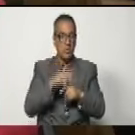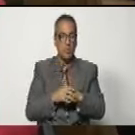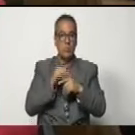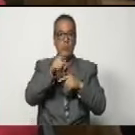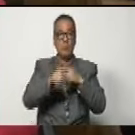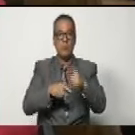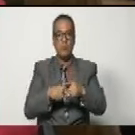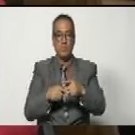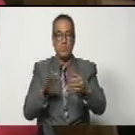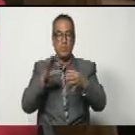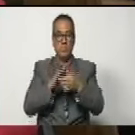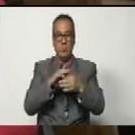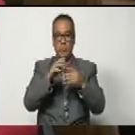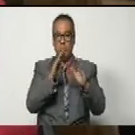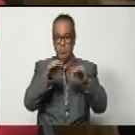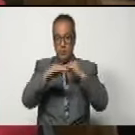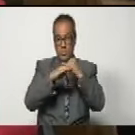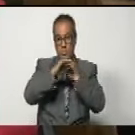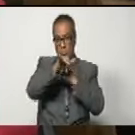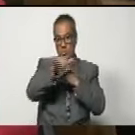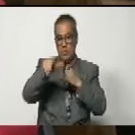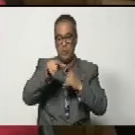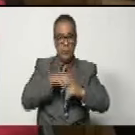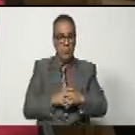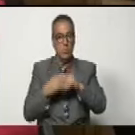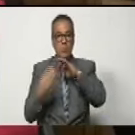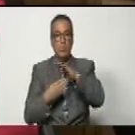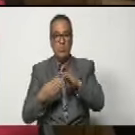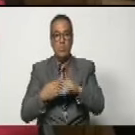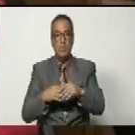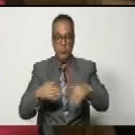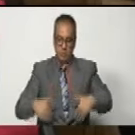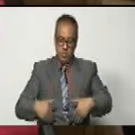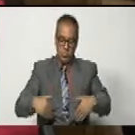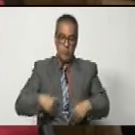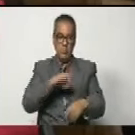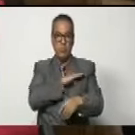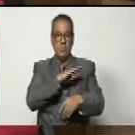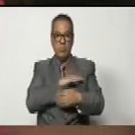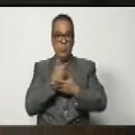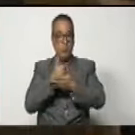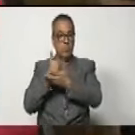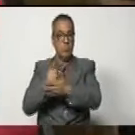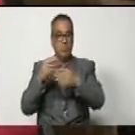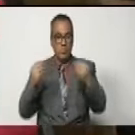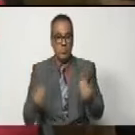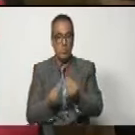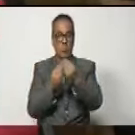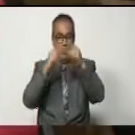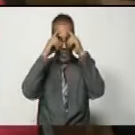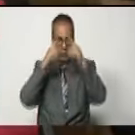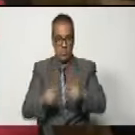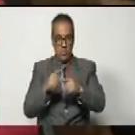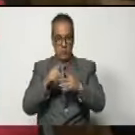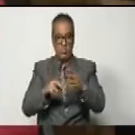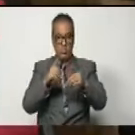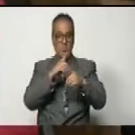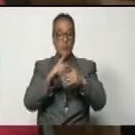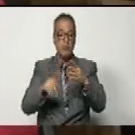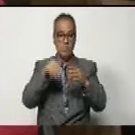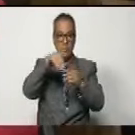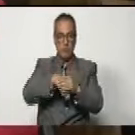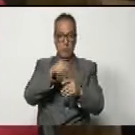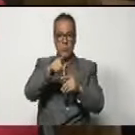trabajadores que se asocian en igualdad de condiciones, basado en el esfuerzo propio y la ayuda mutua. Toman decisiones